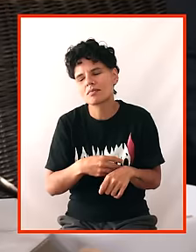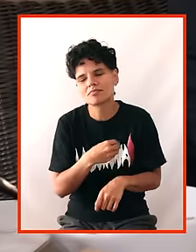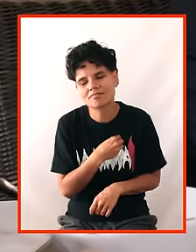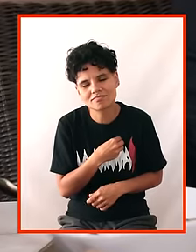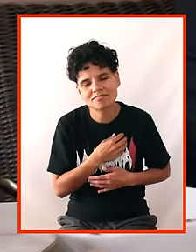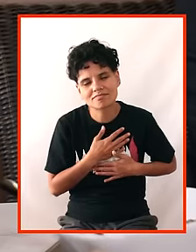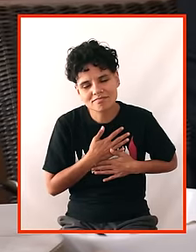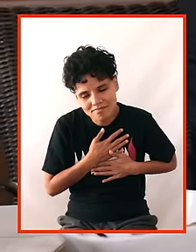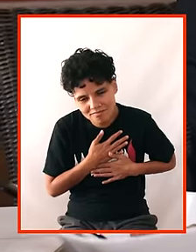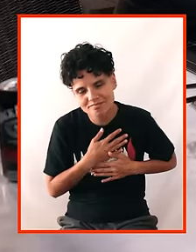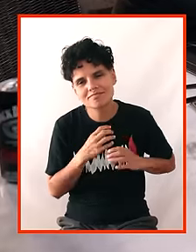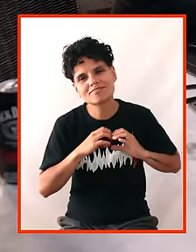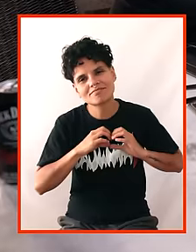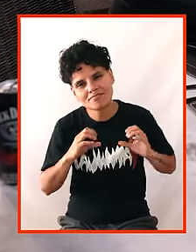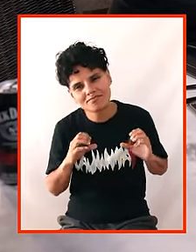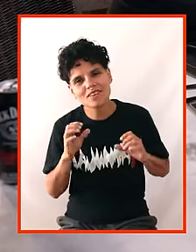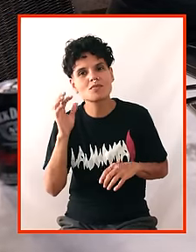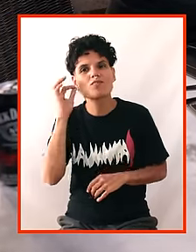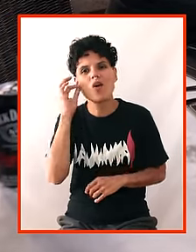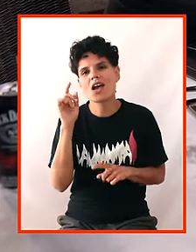trataban. Sí. ¿Pero de todos? Sí.